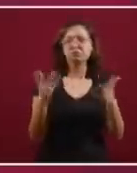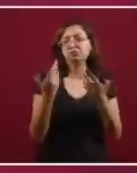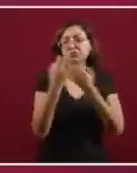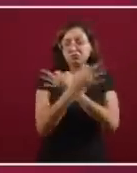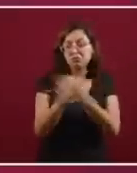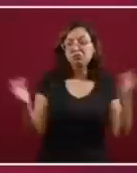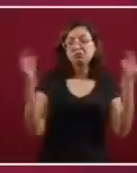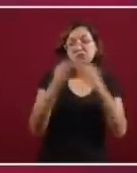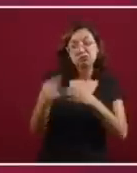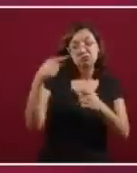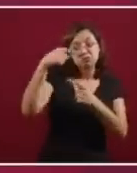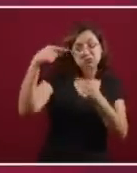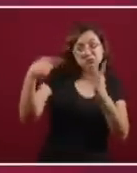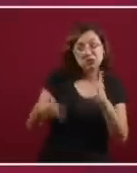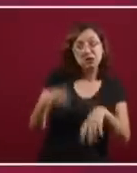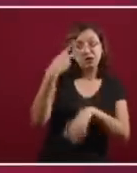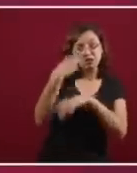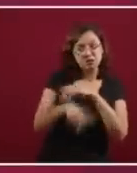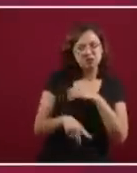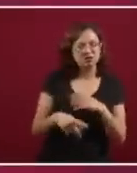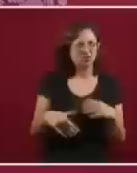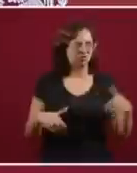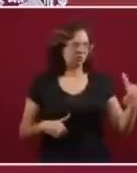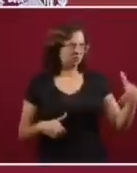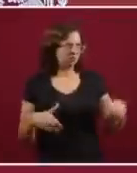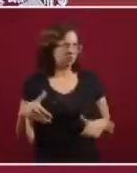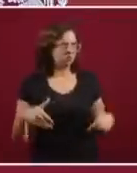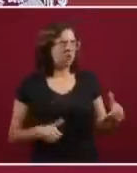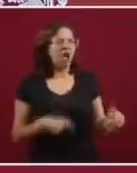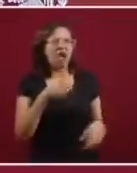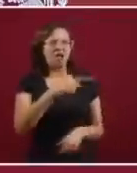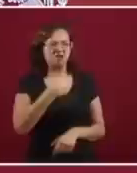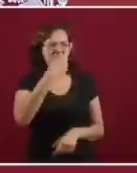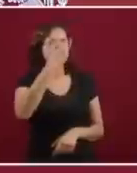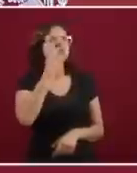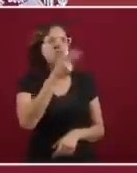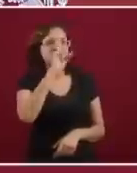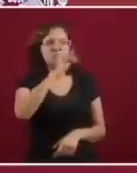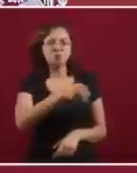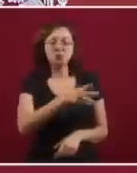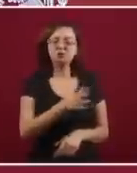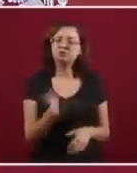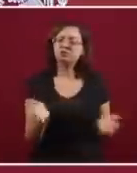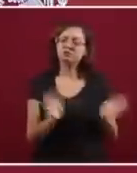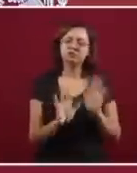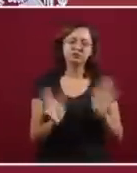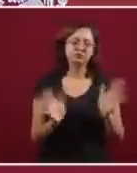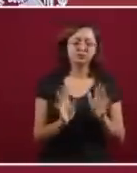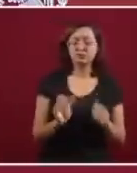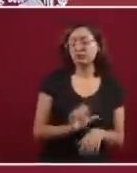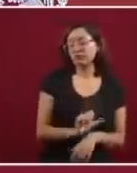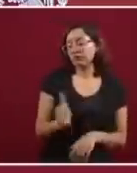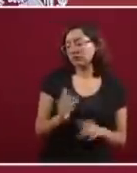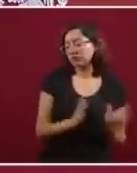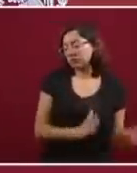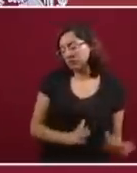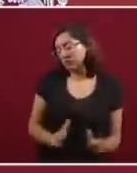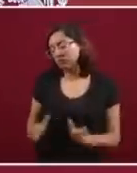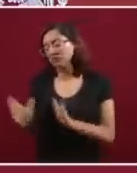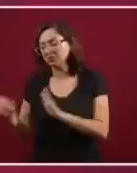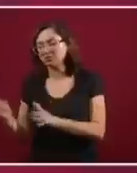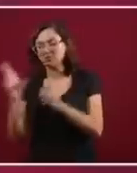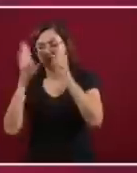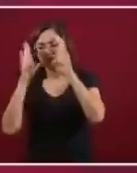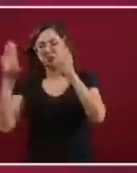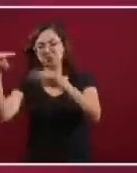mensajes como estos productos son tóxicos porque pensara en prohibicionismo hay quien está más cargado a la parte conservadora y